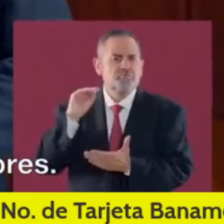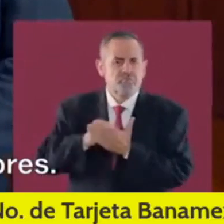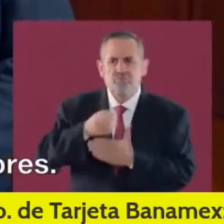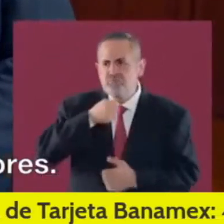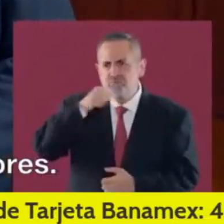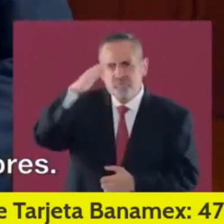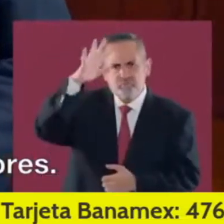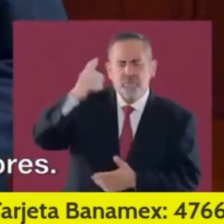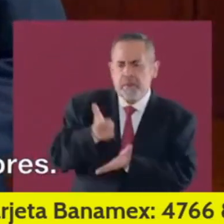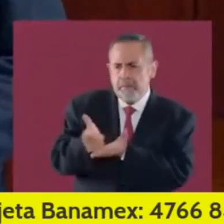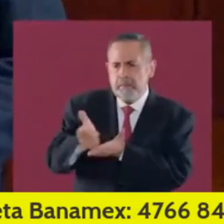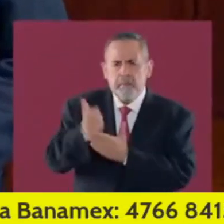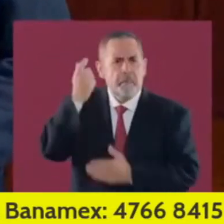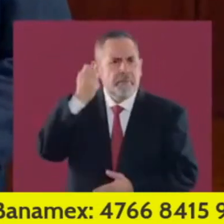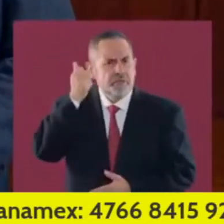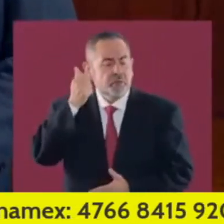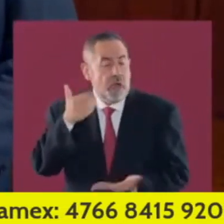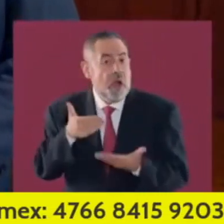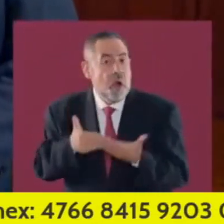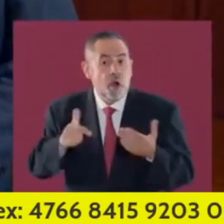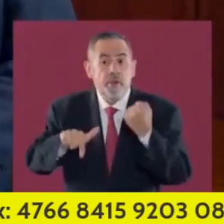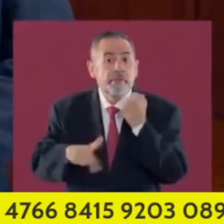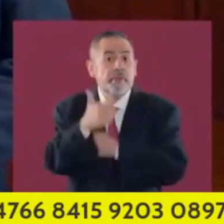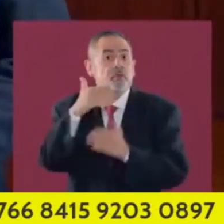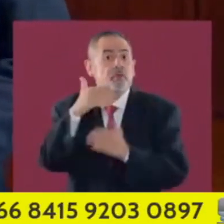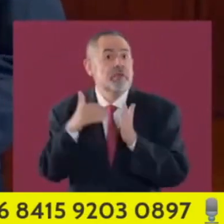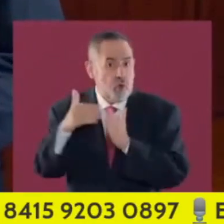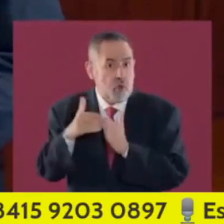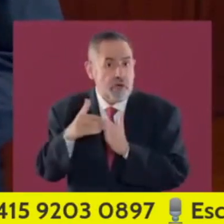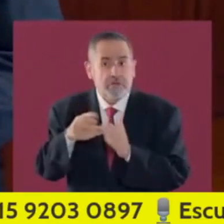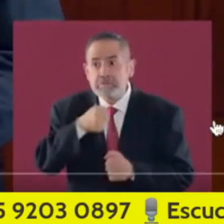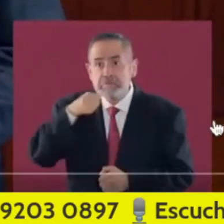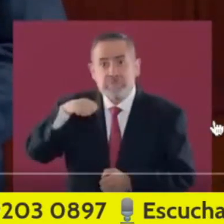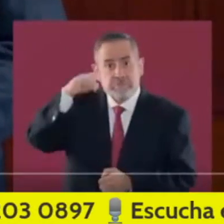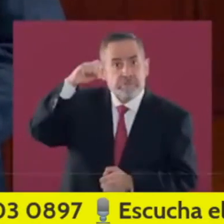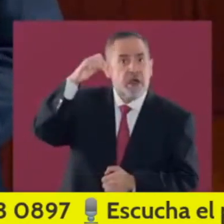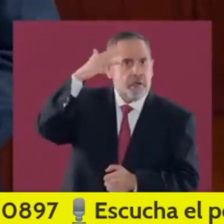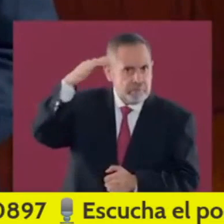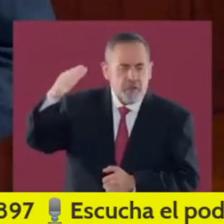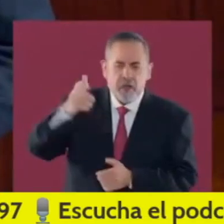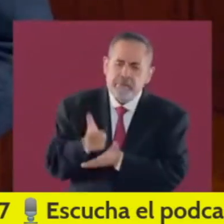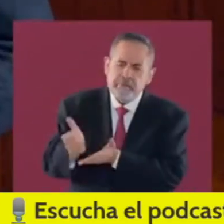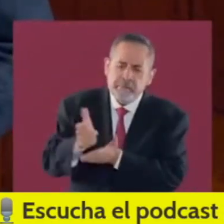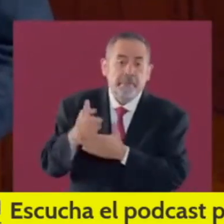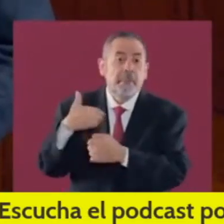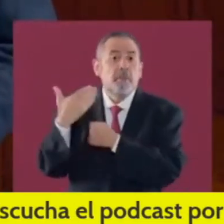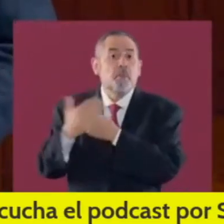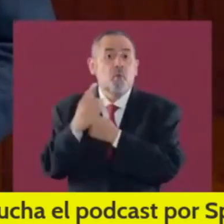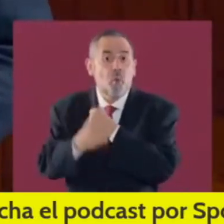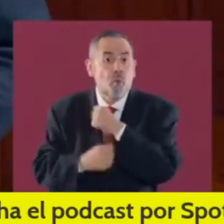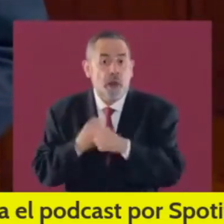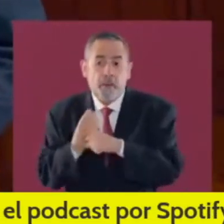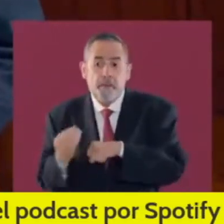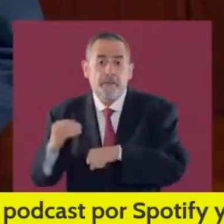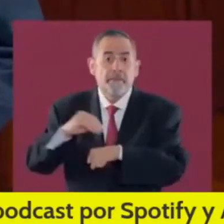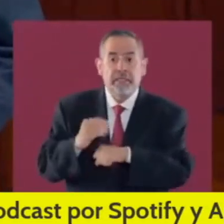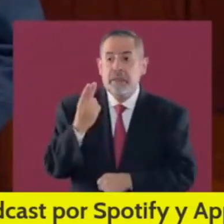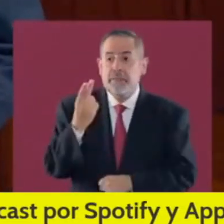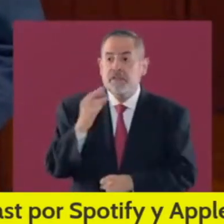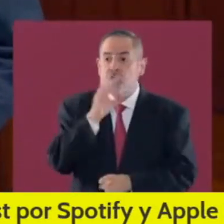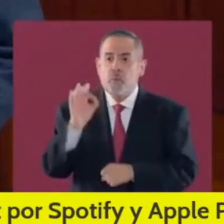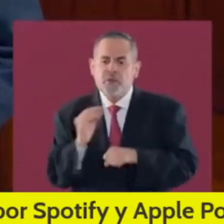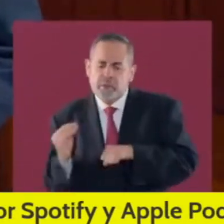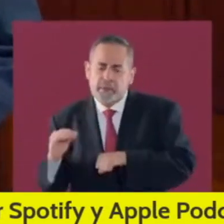pensión para los adultos mayores. Y ahora son 12 millones de adultos mayores que reciben la pensión. Y el año próximo va a aumentar la